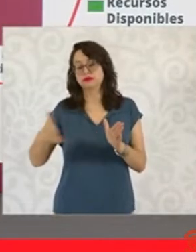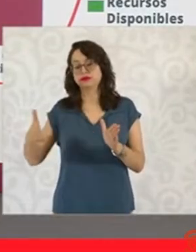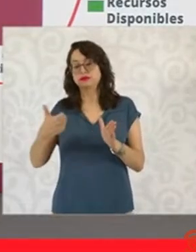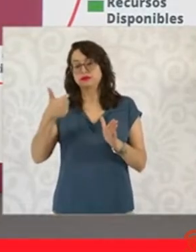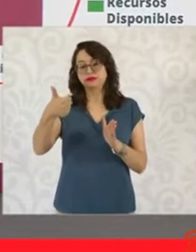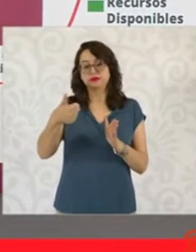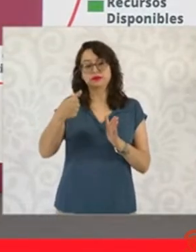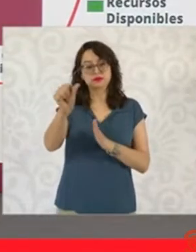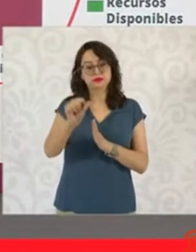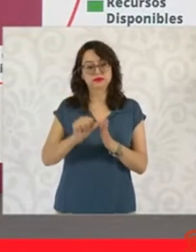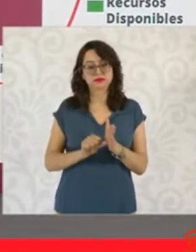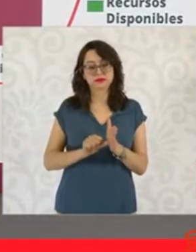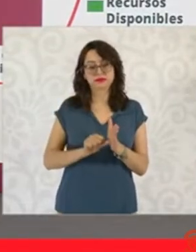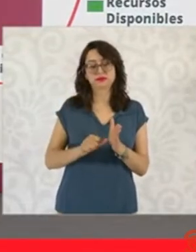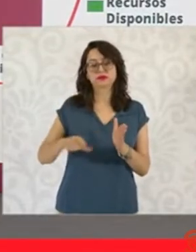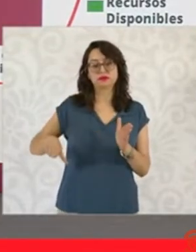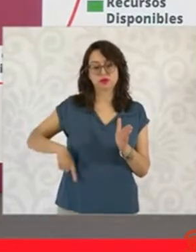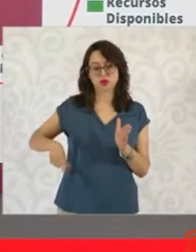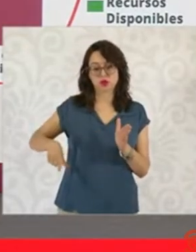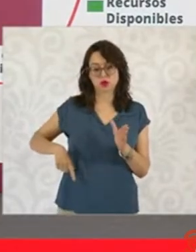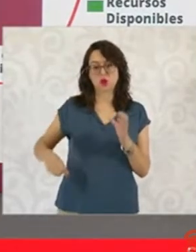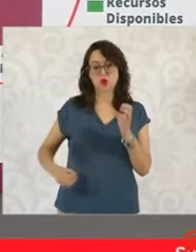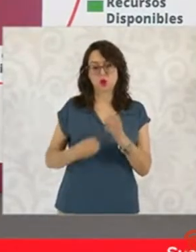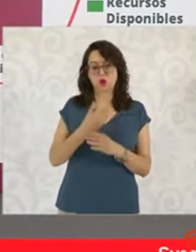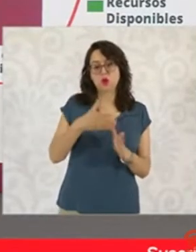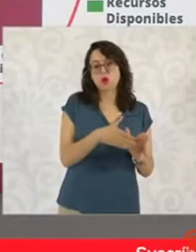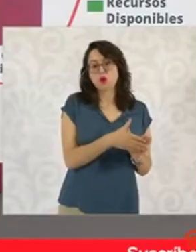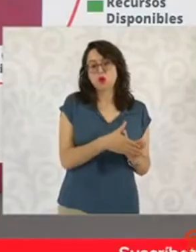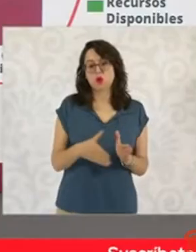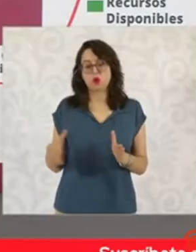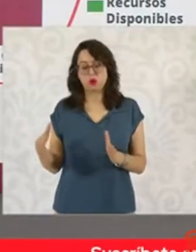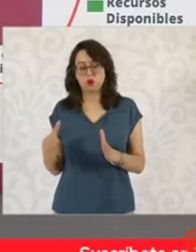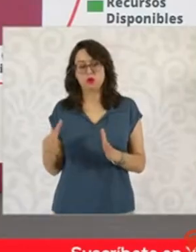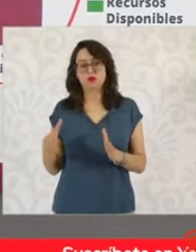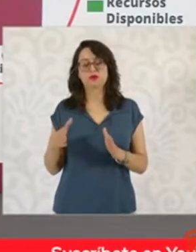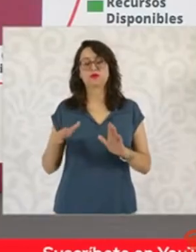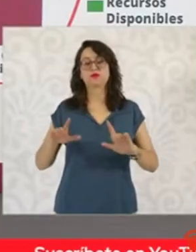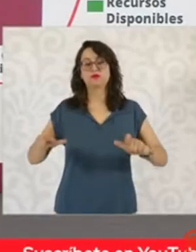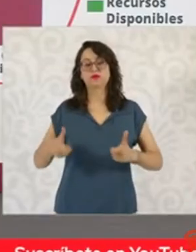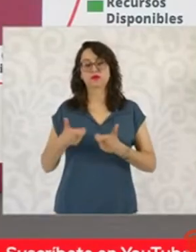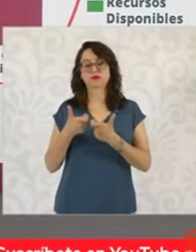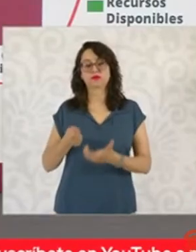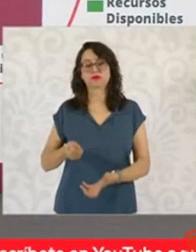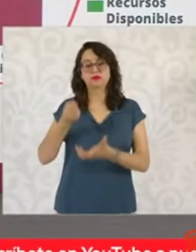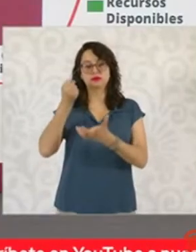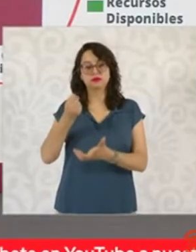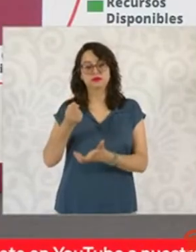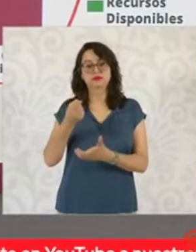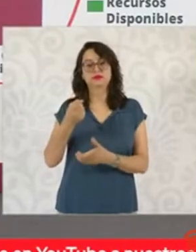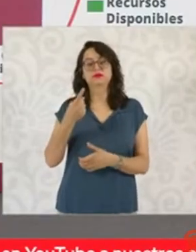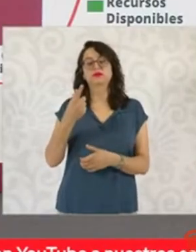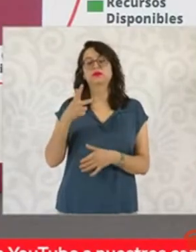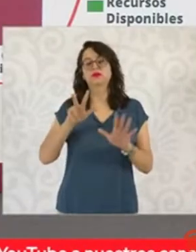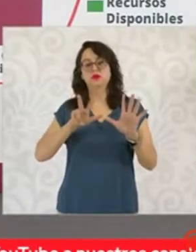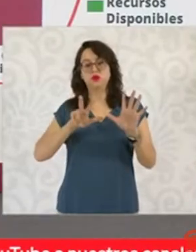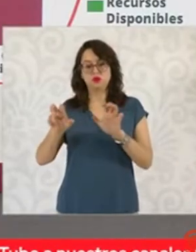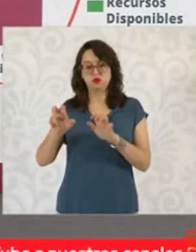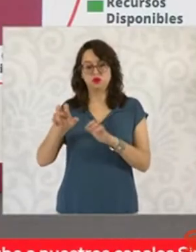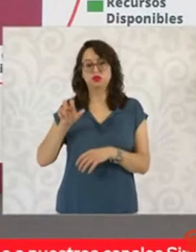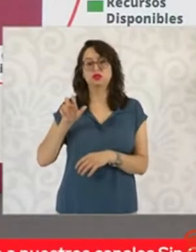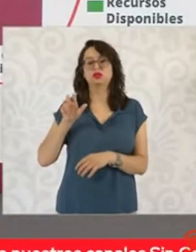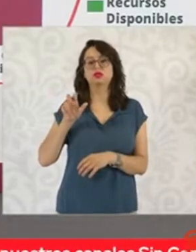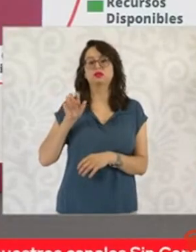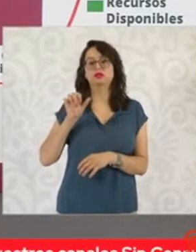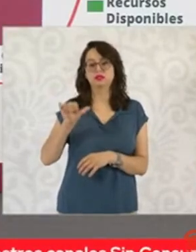gobierno de esta administración, el Fondo de Vivienda creció de 780 a